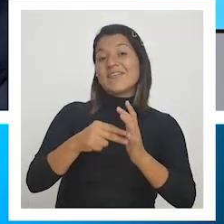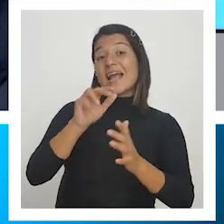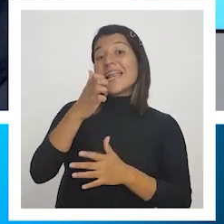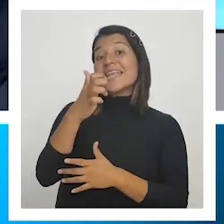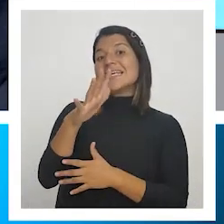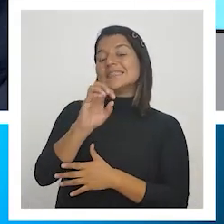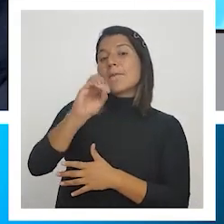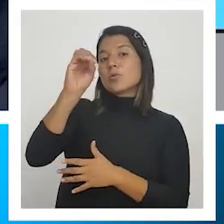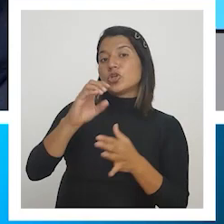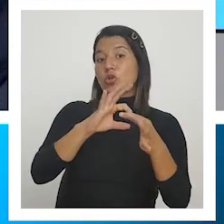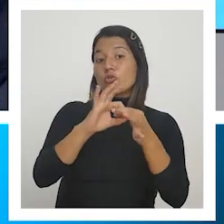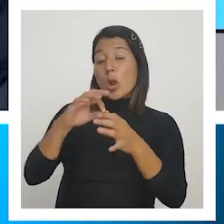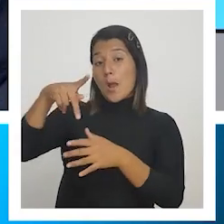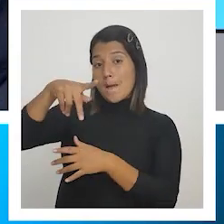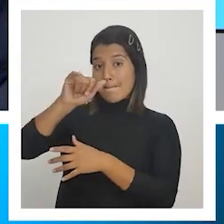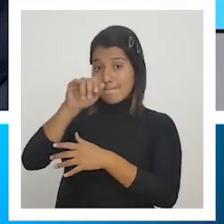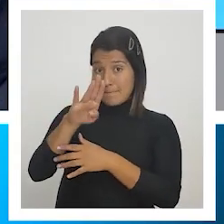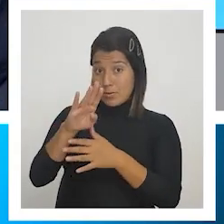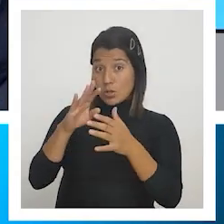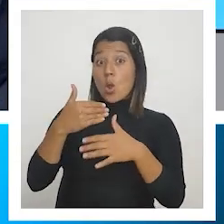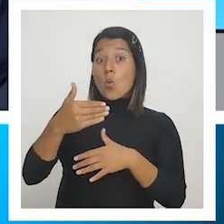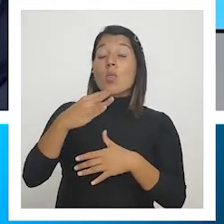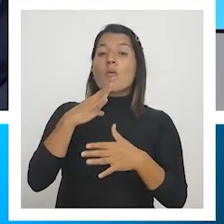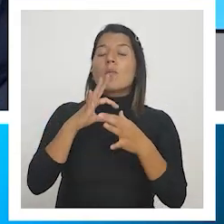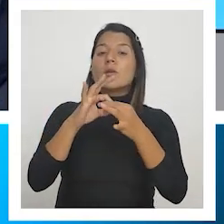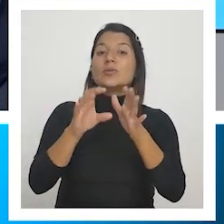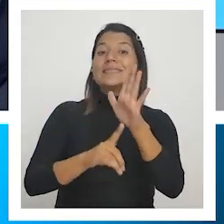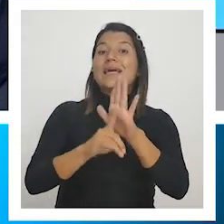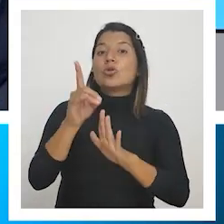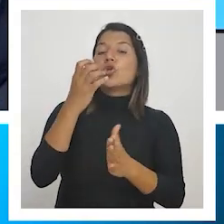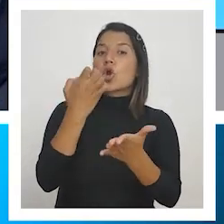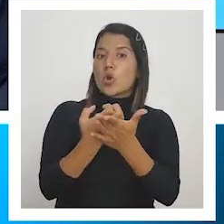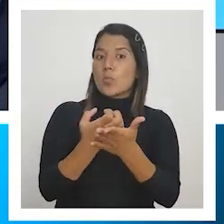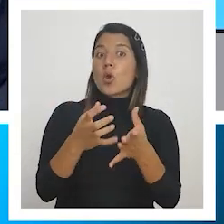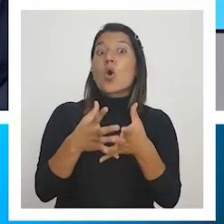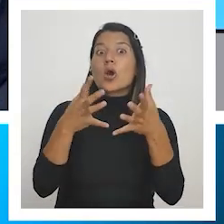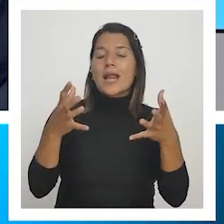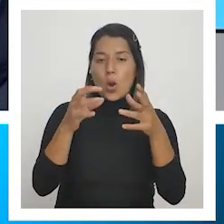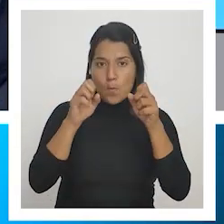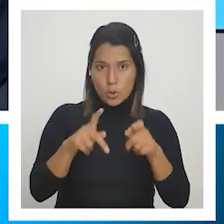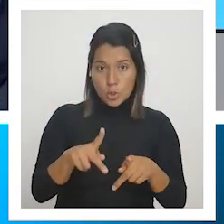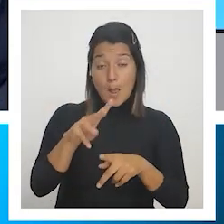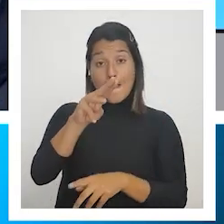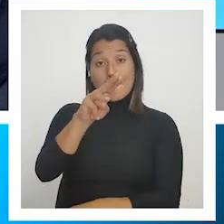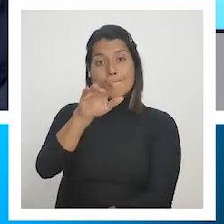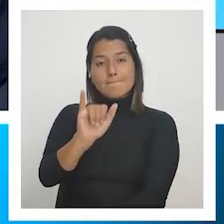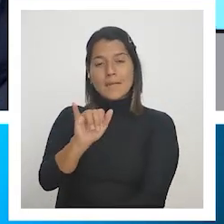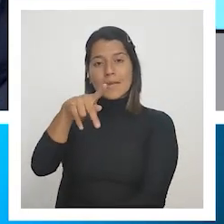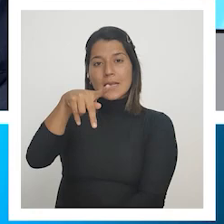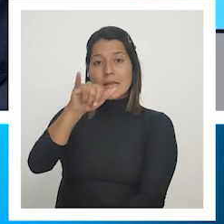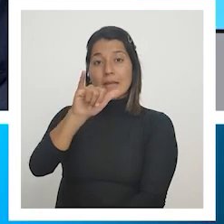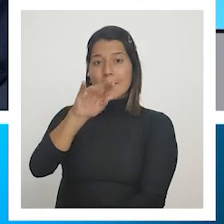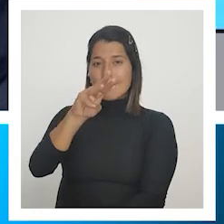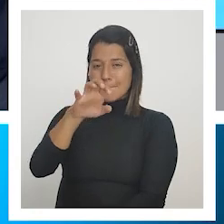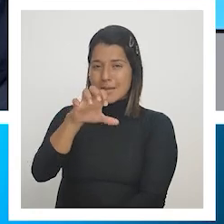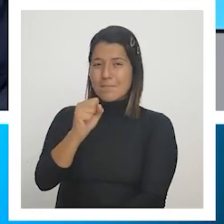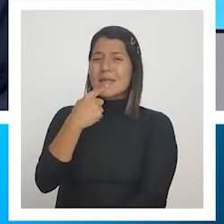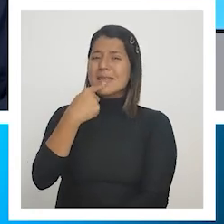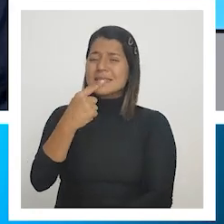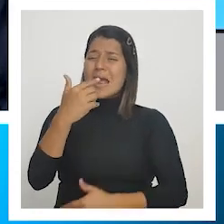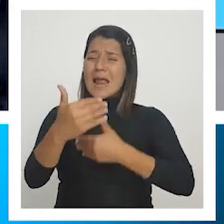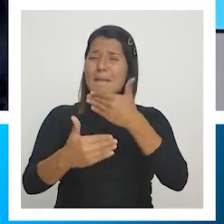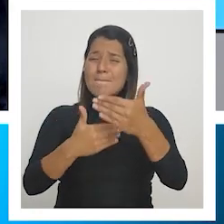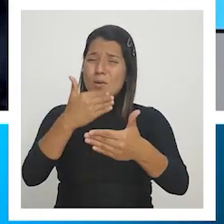económica, de desarrollo económico, ahí hay una gran oportunidad. Las MIPYMES nos están diciendo que el tema de los trámites para ellos es complejo. Y